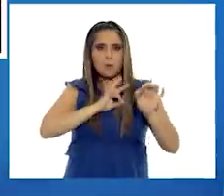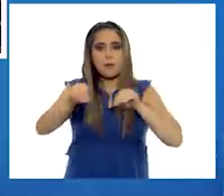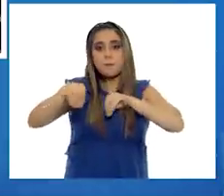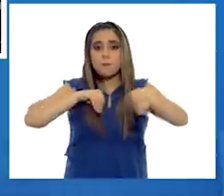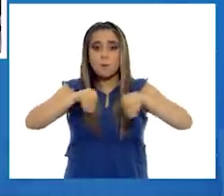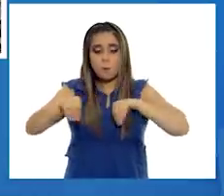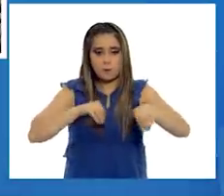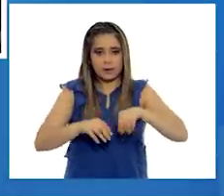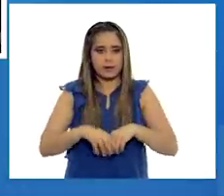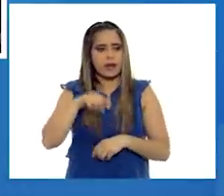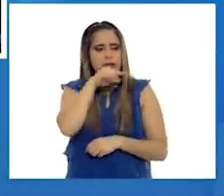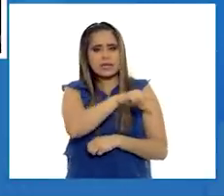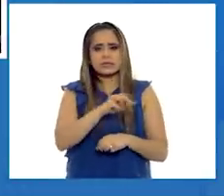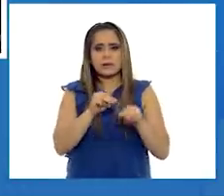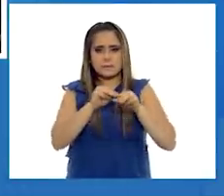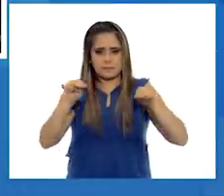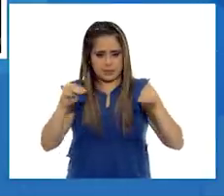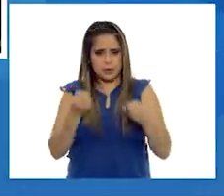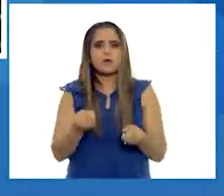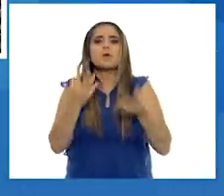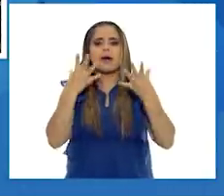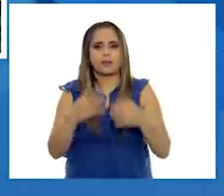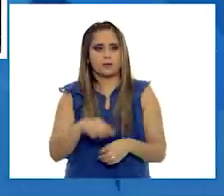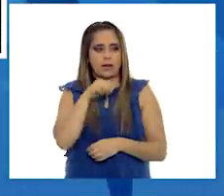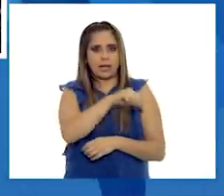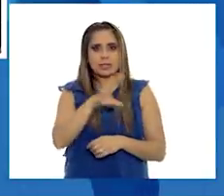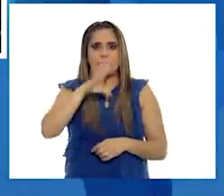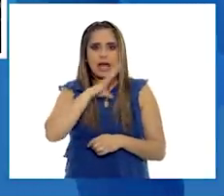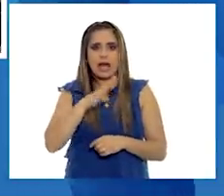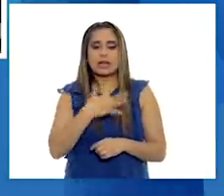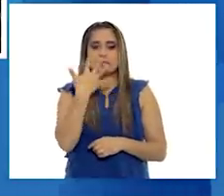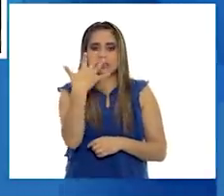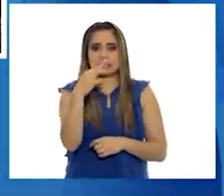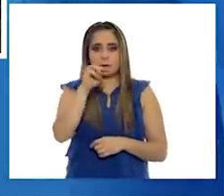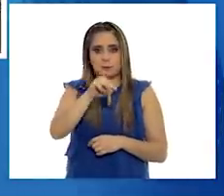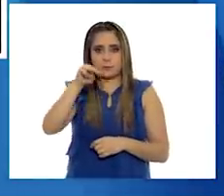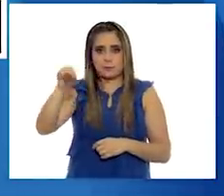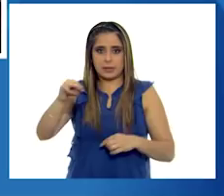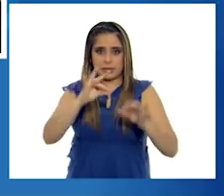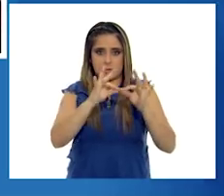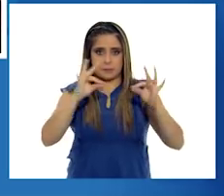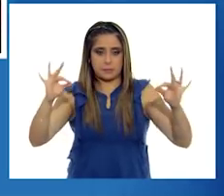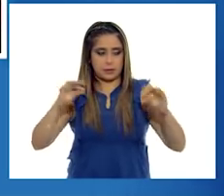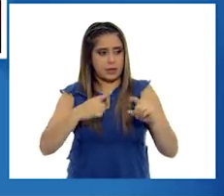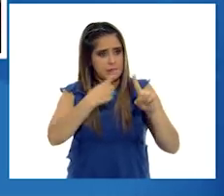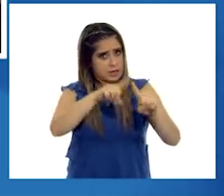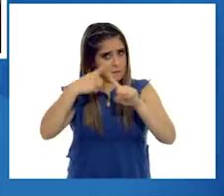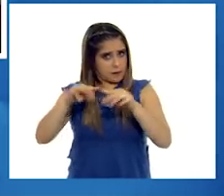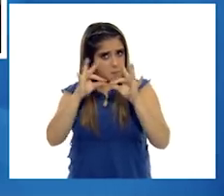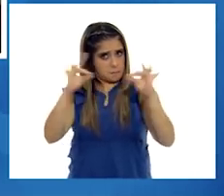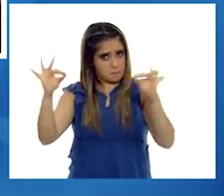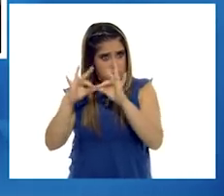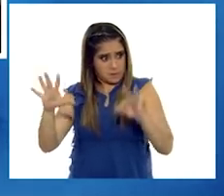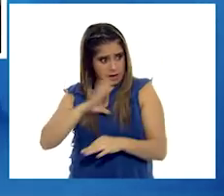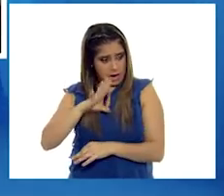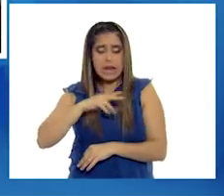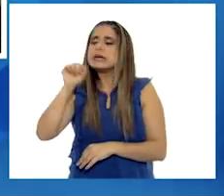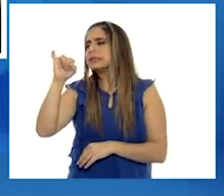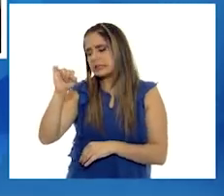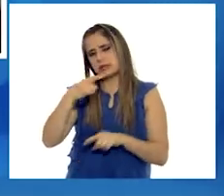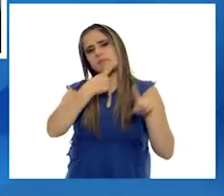varilla? Esta tiene un diámetro de 5 milímetros. ¿Varían las varillas? Sí, según lo que vayamos a